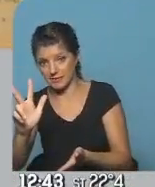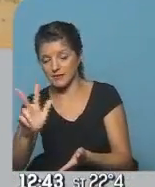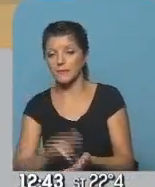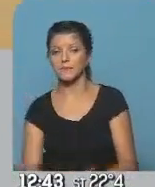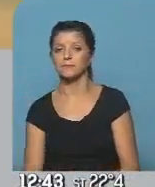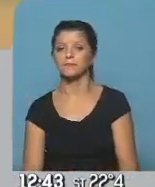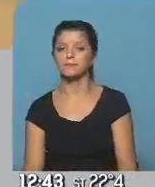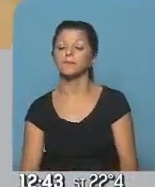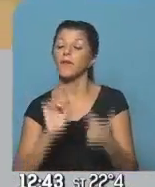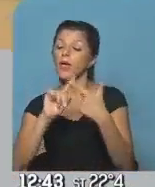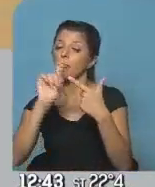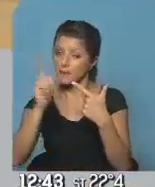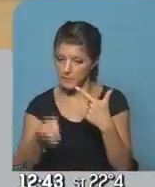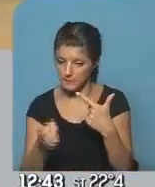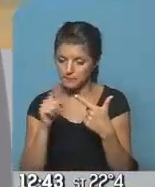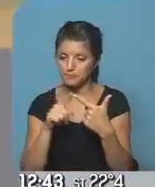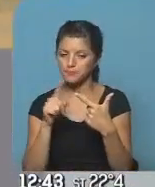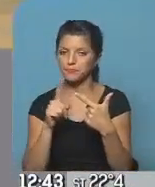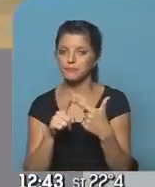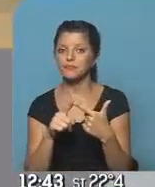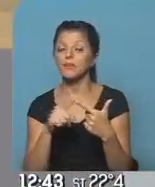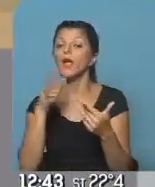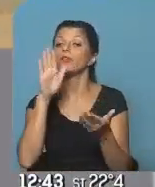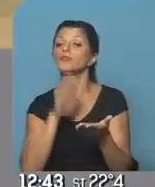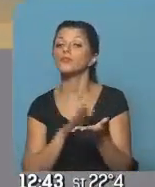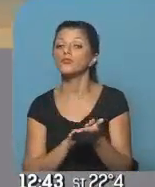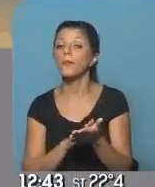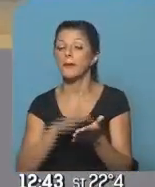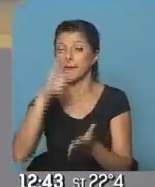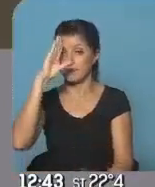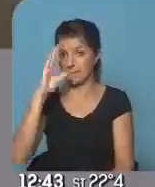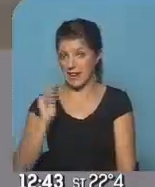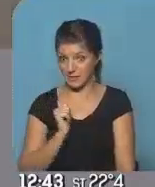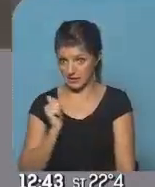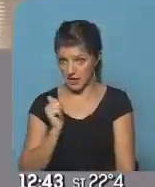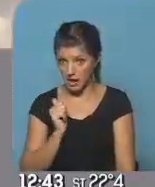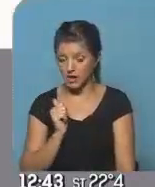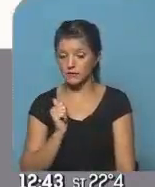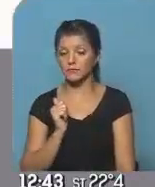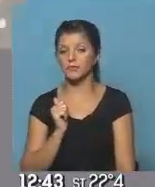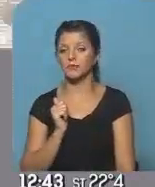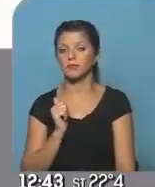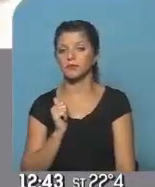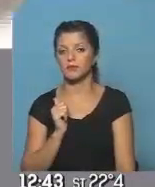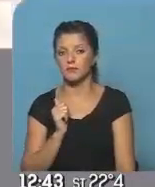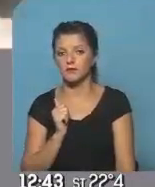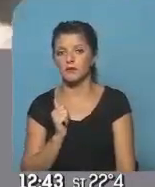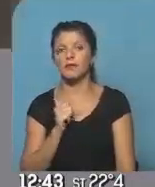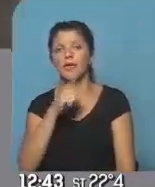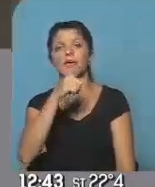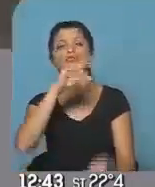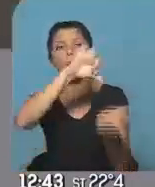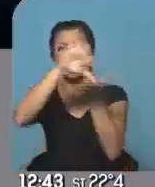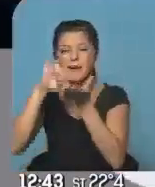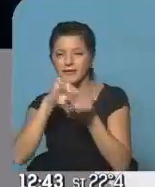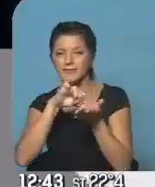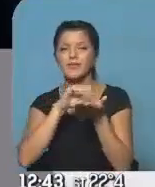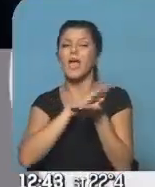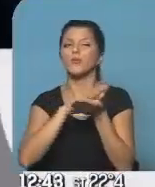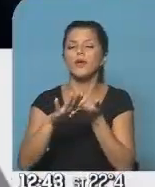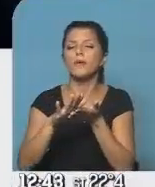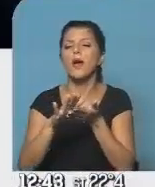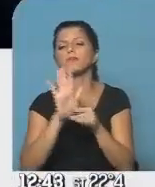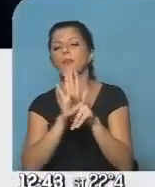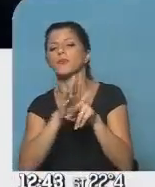Por otro lado, la capacidad militar, que están evaluando estas potencias con nuevos juguetes militares, juguetes